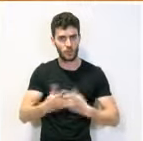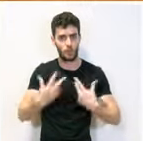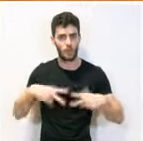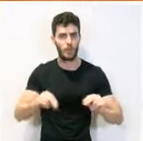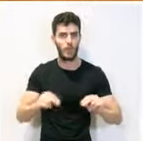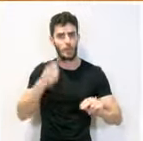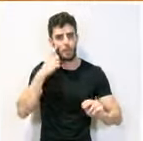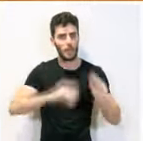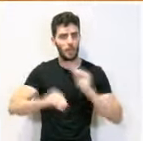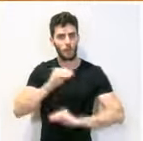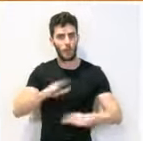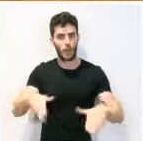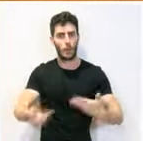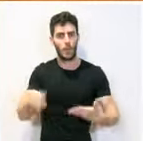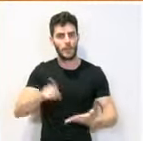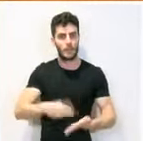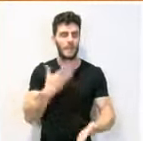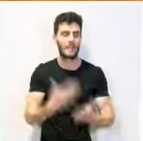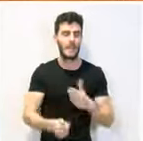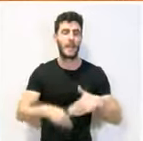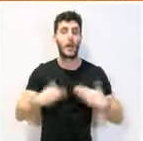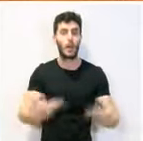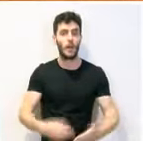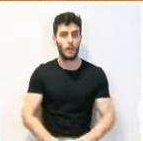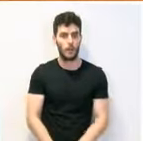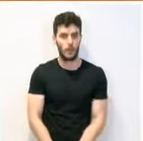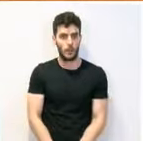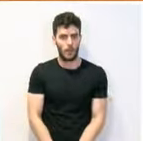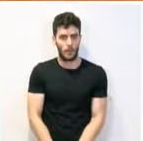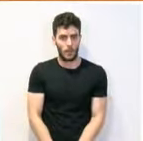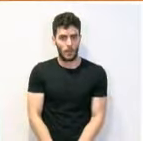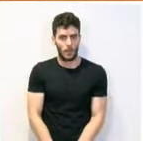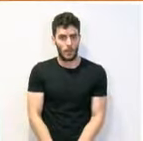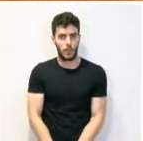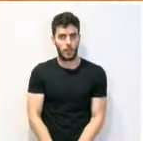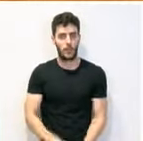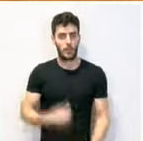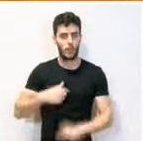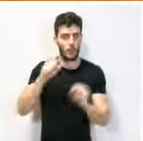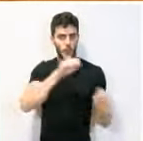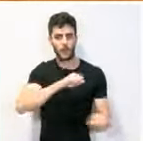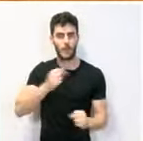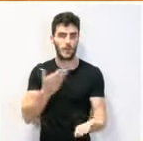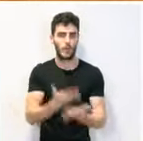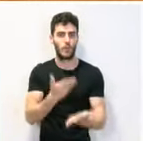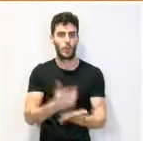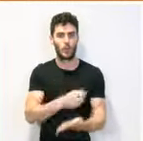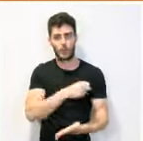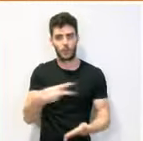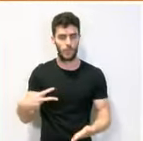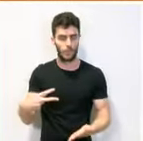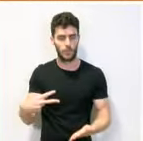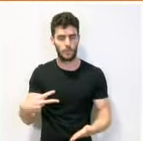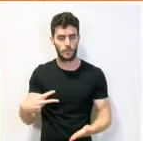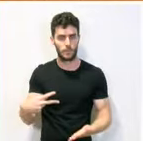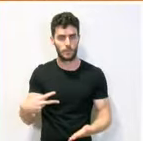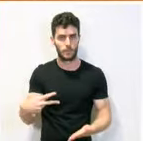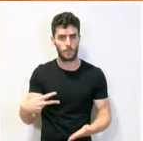qué soluciones y qué salidas le vemos. Yo voy a defender las propuestas de resolución,